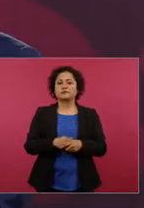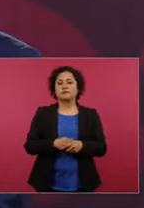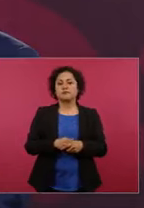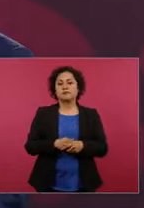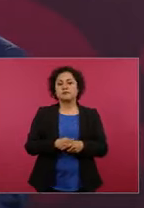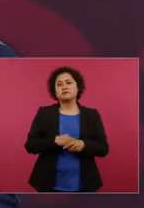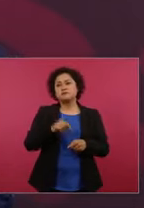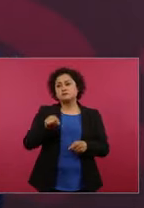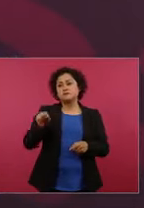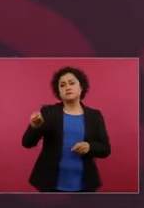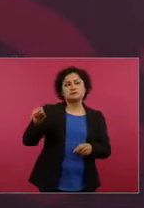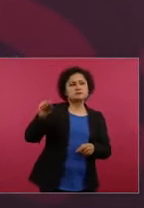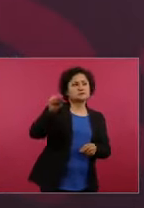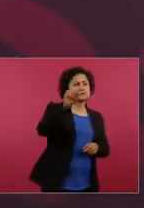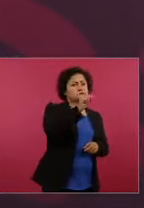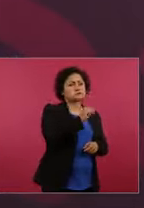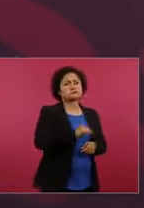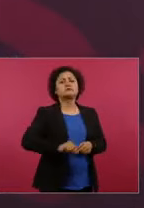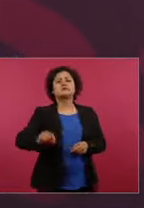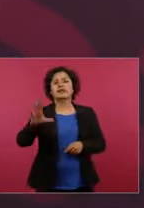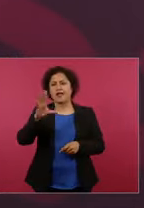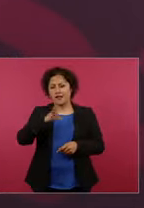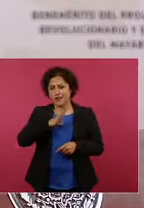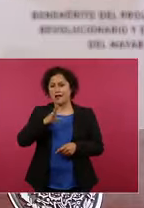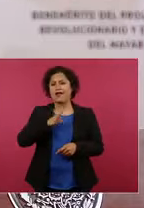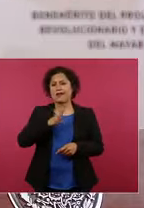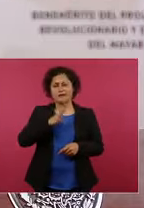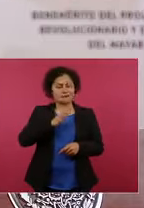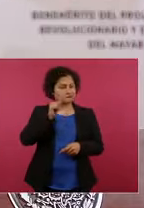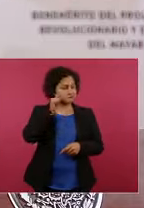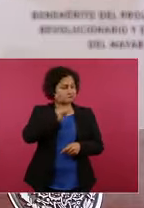en todos lados, siempre